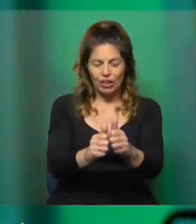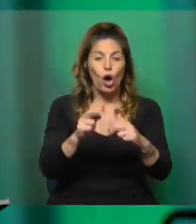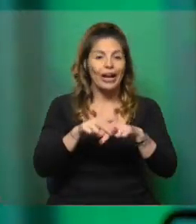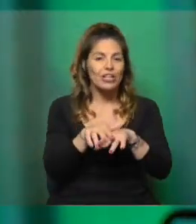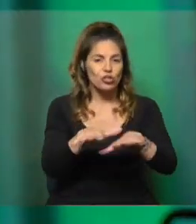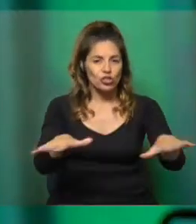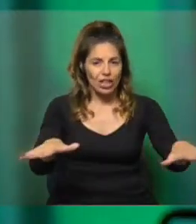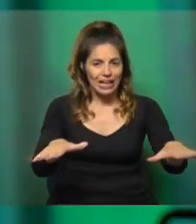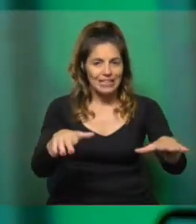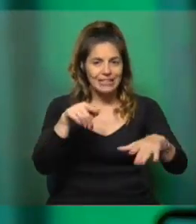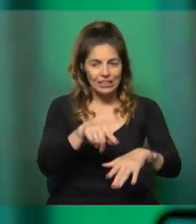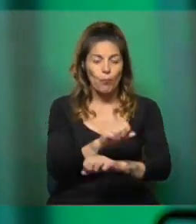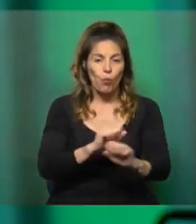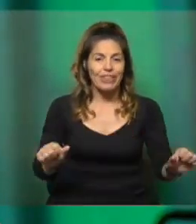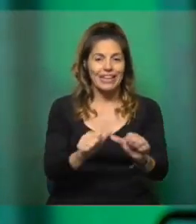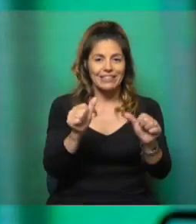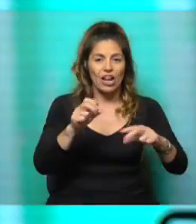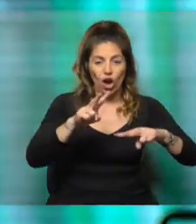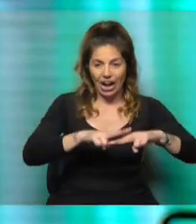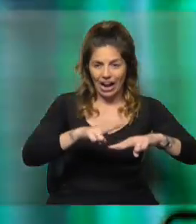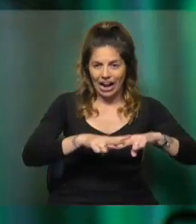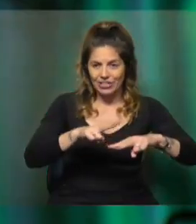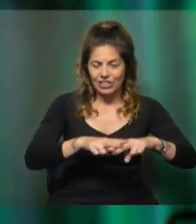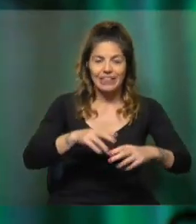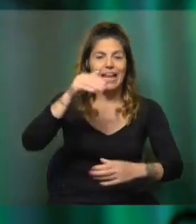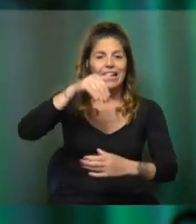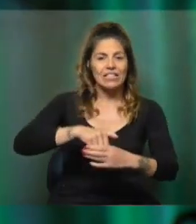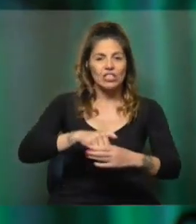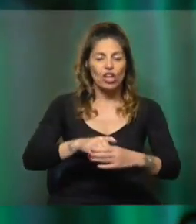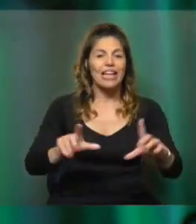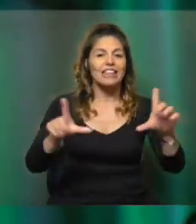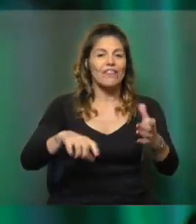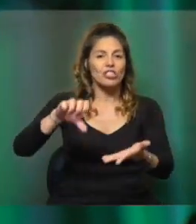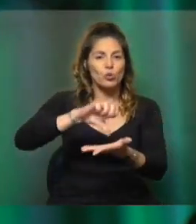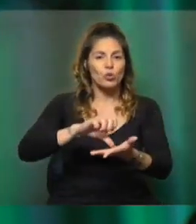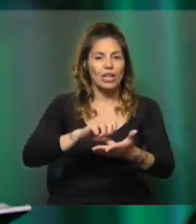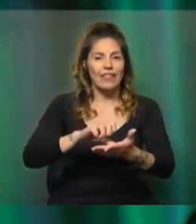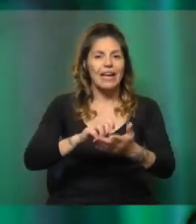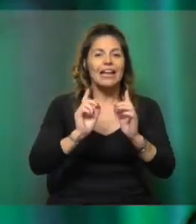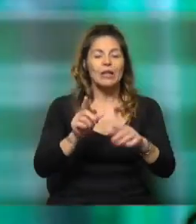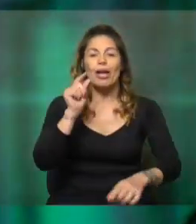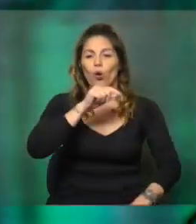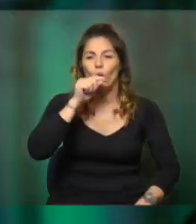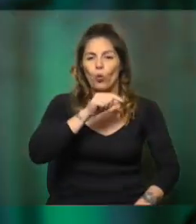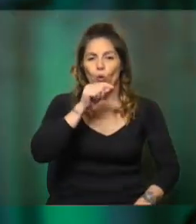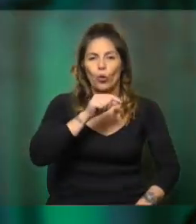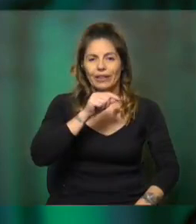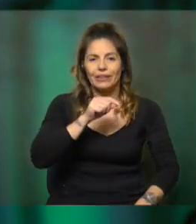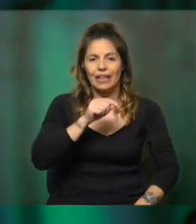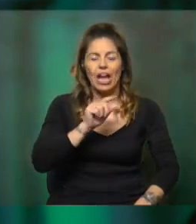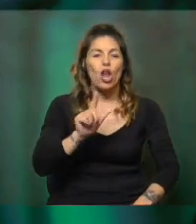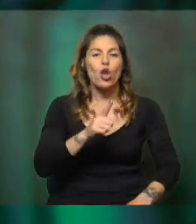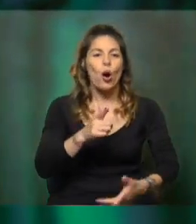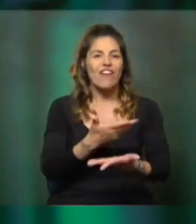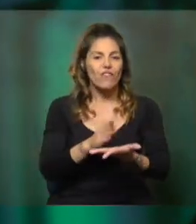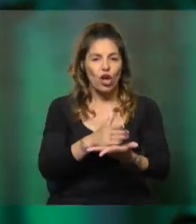sociales esta cobertura lo pueden hacer A través del hh elecciones por TV cudad y nuestra cuenta en XX Twitter @ sinfronteras ui y ya